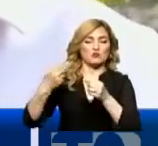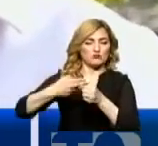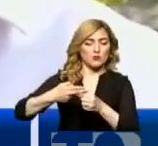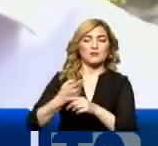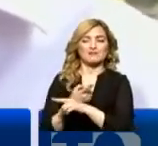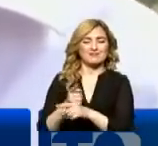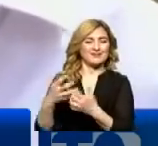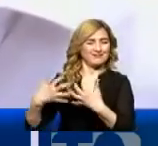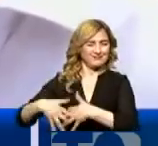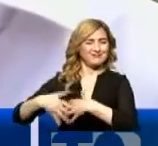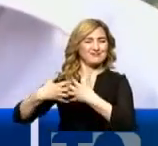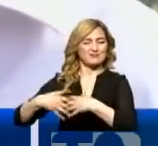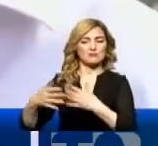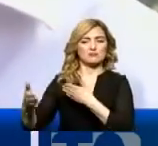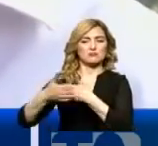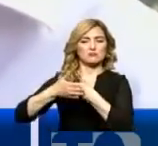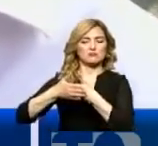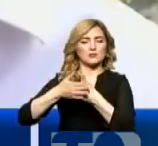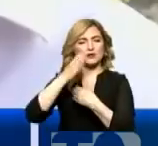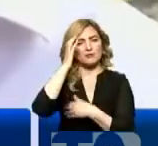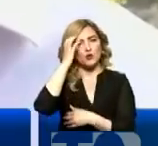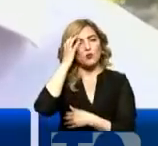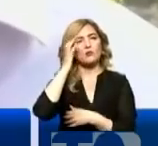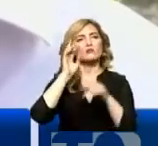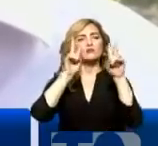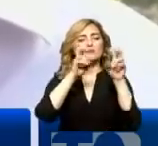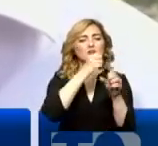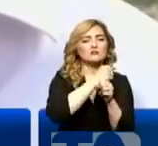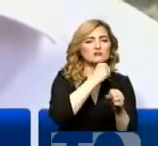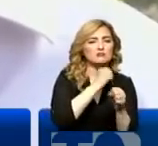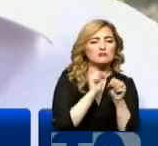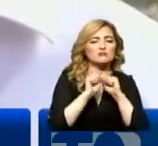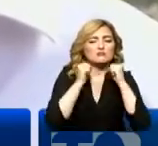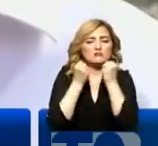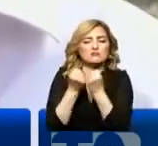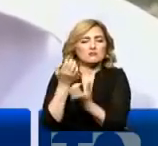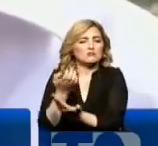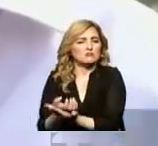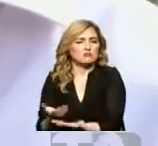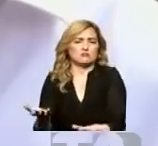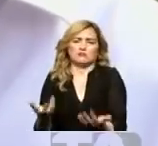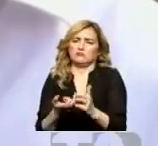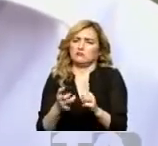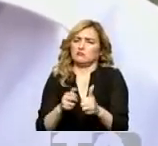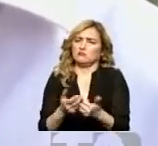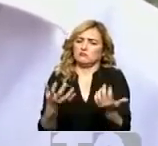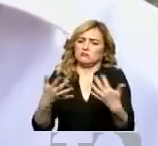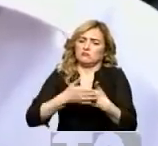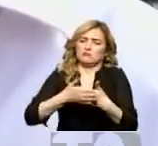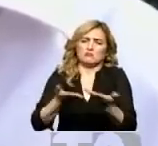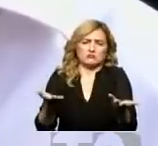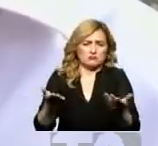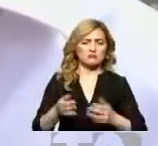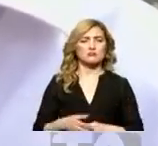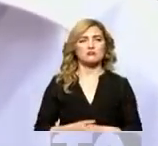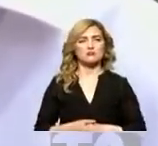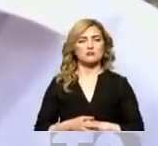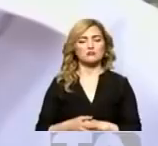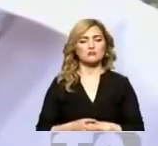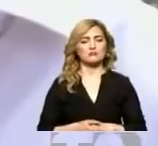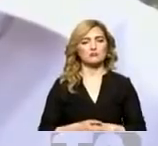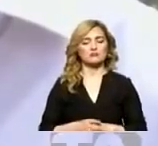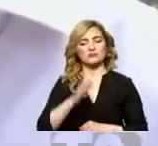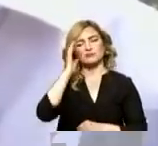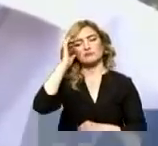Nosotros estamos muy preocupados por el tema laboral, social, económico que se presentaría para la provincia. Es por eso que nosotros, en base a